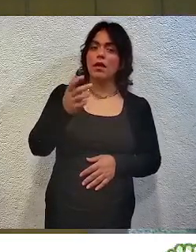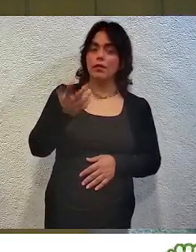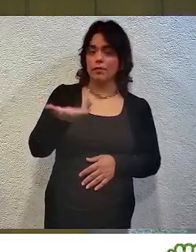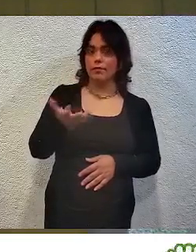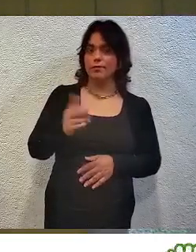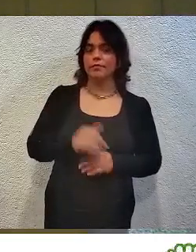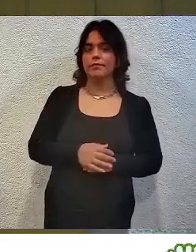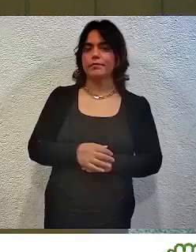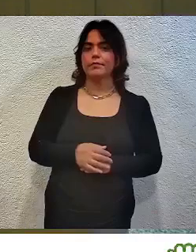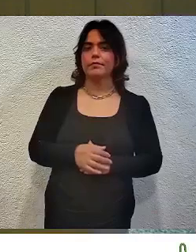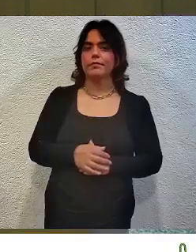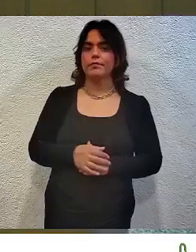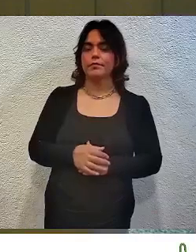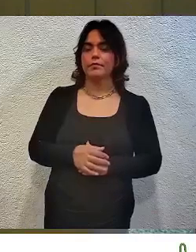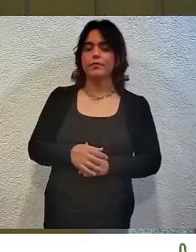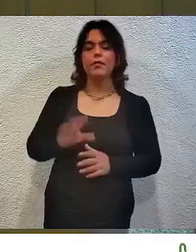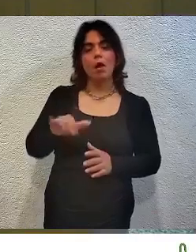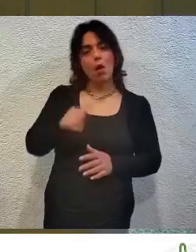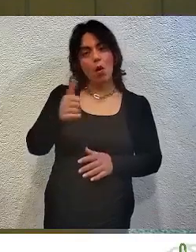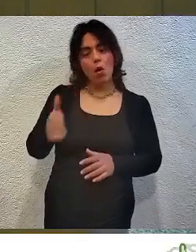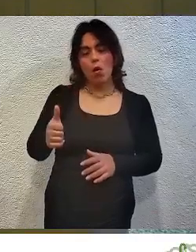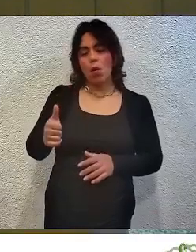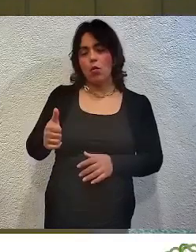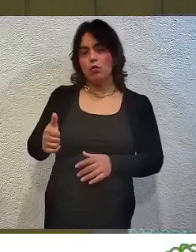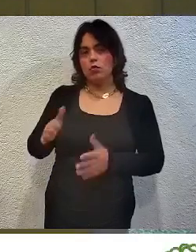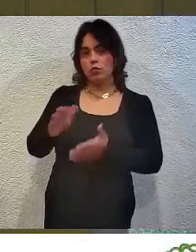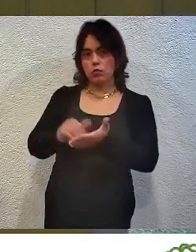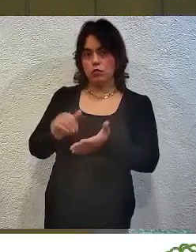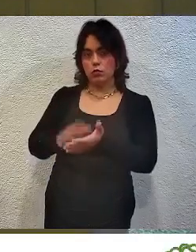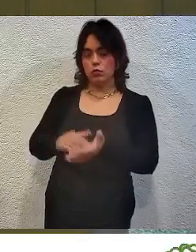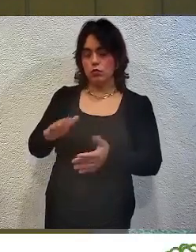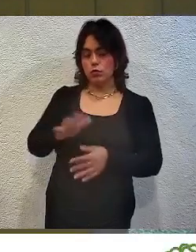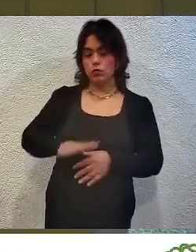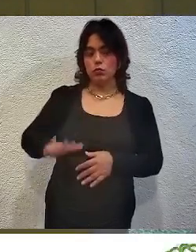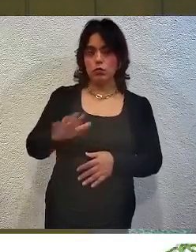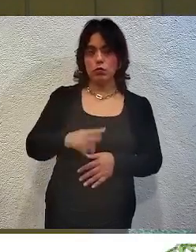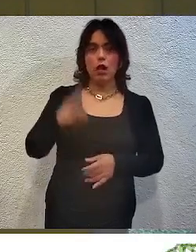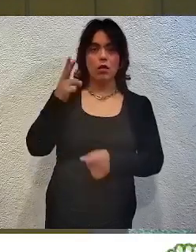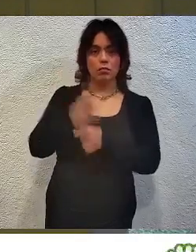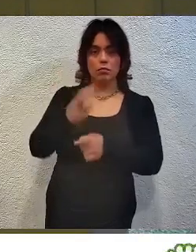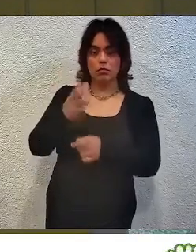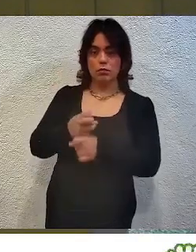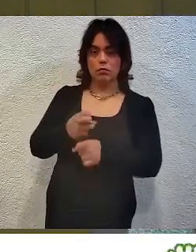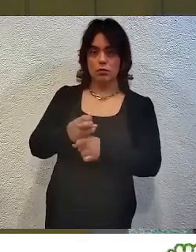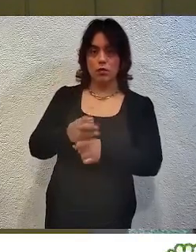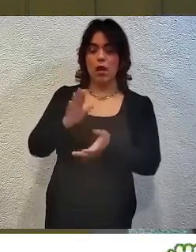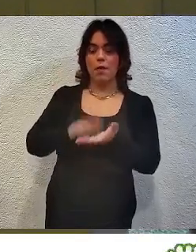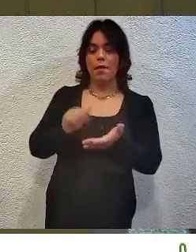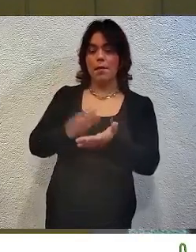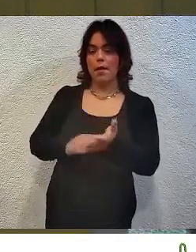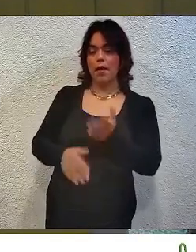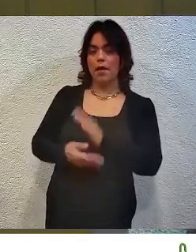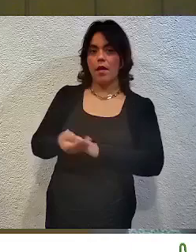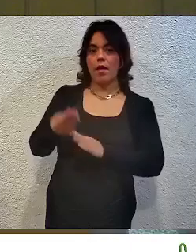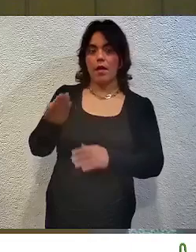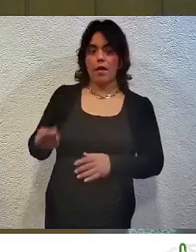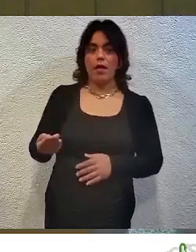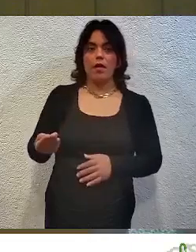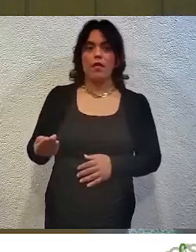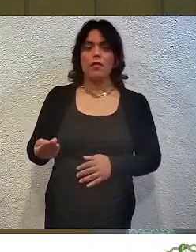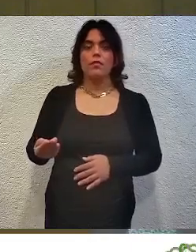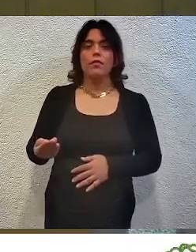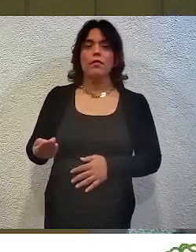Y posteriormente se expide por parte del Consejo Distrital una segunda constancia, donde ahora sí se